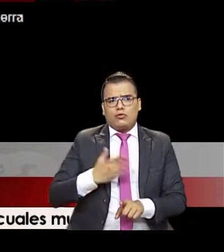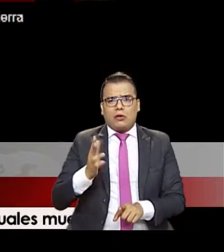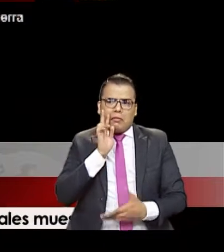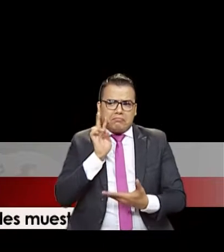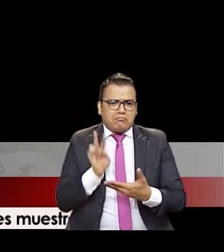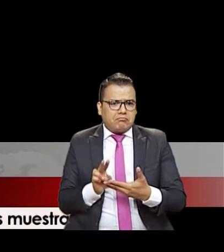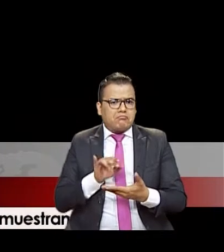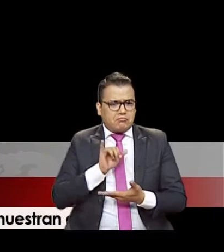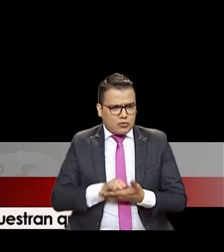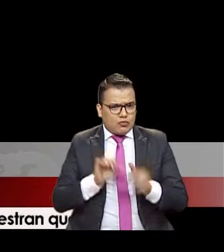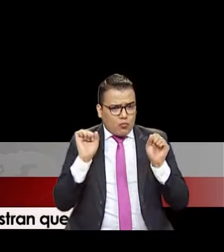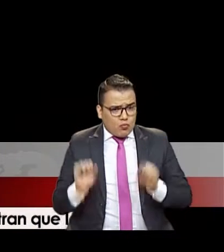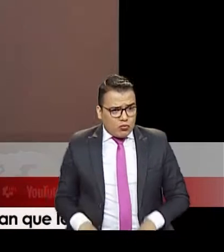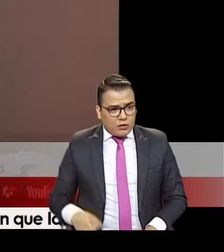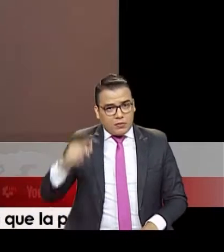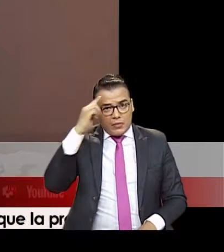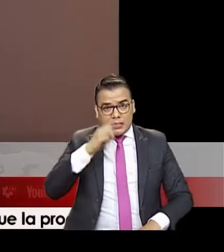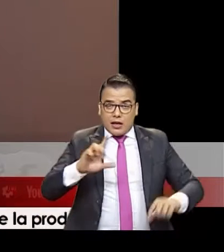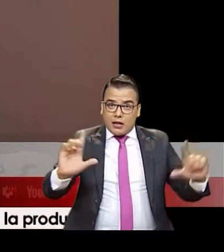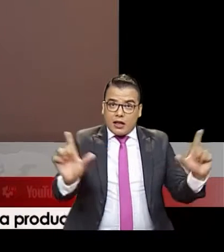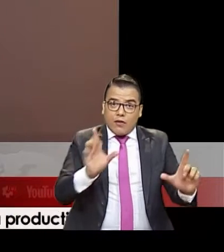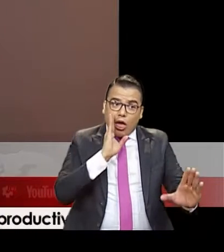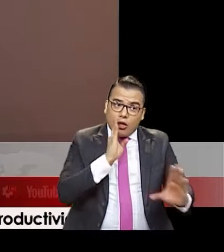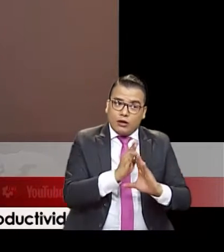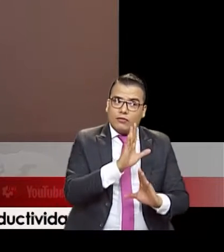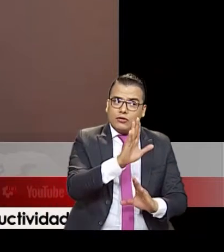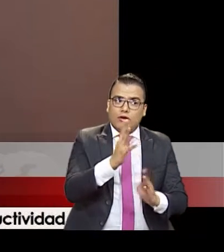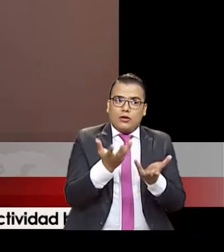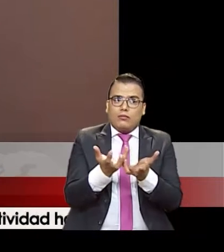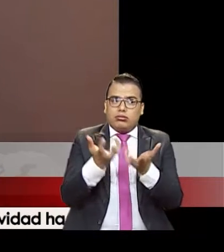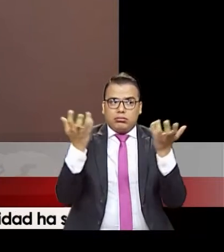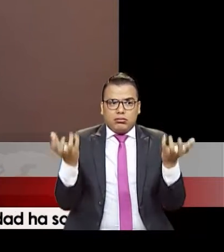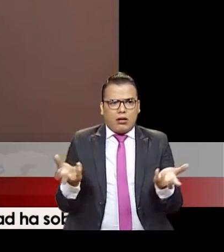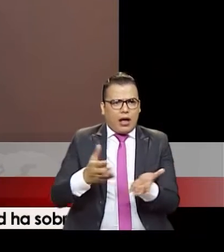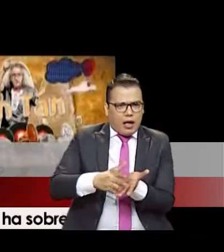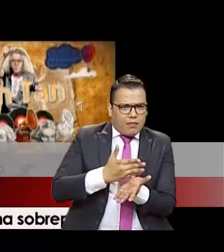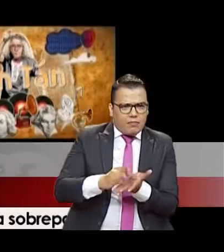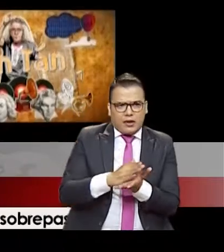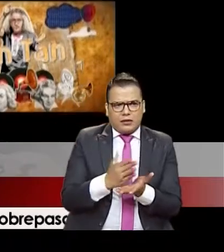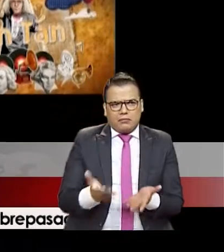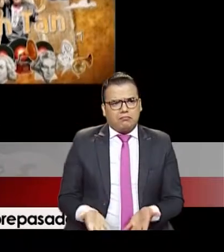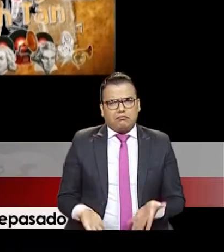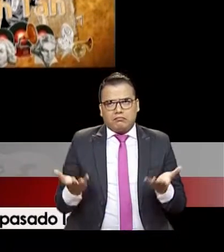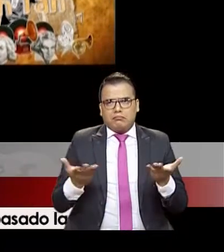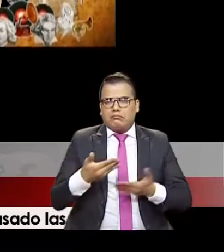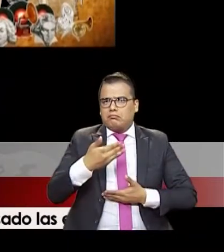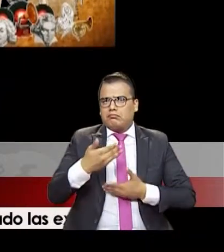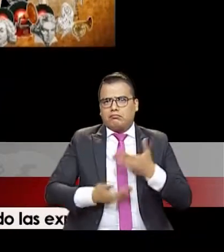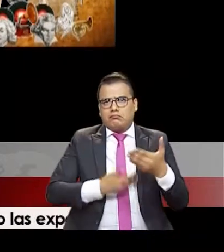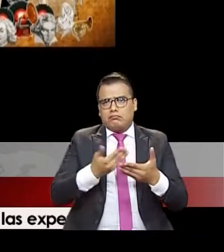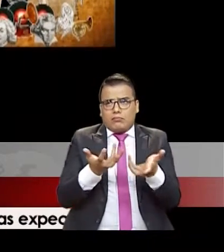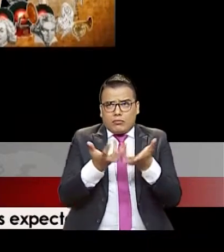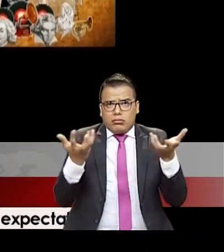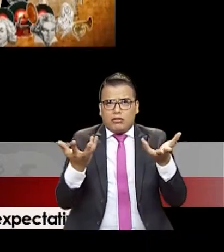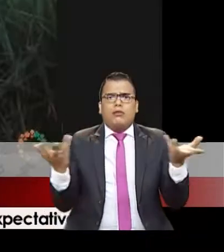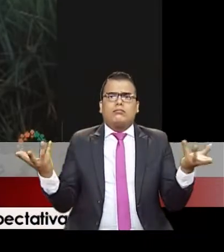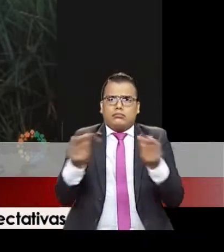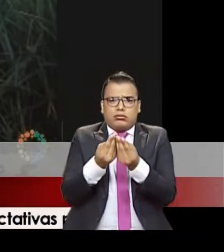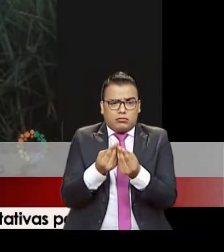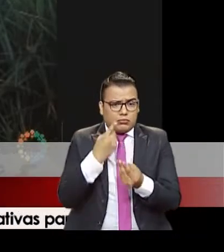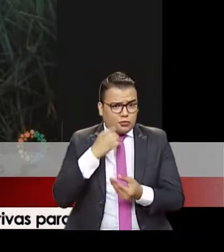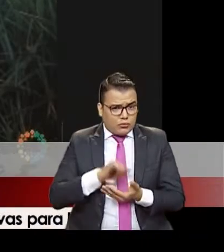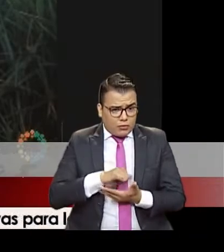separación que históricamente ha existido con la evolución del sector se fue eliminando y hoy en día como que